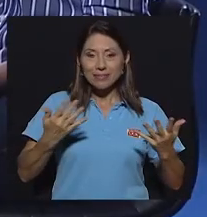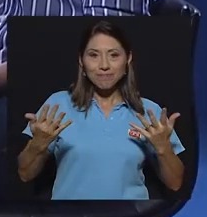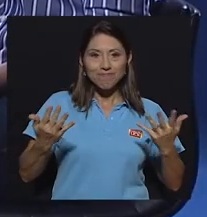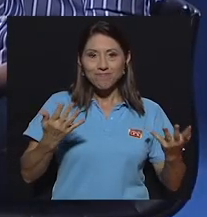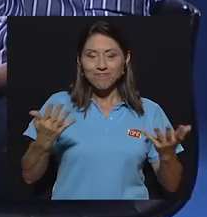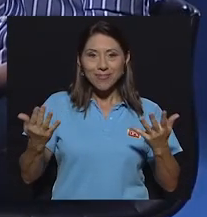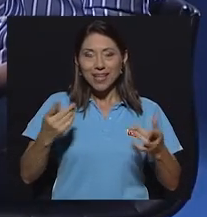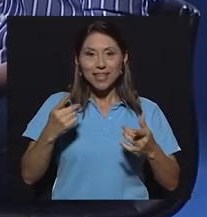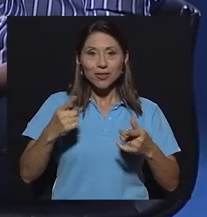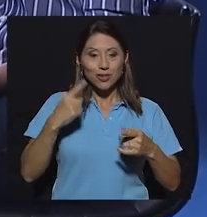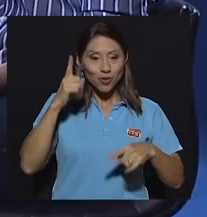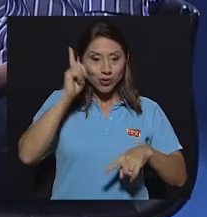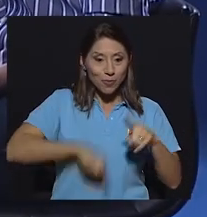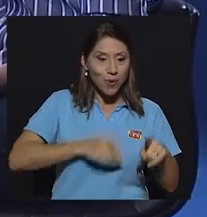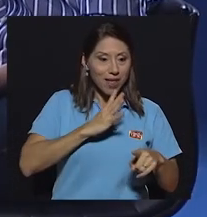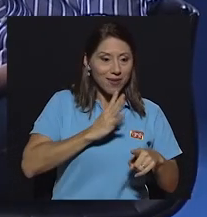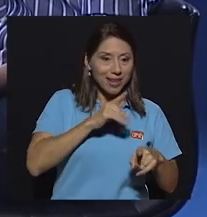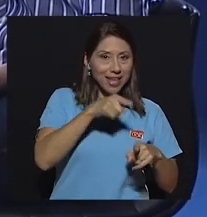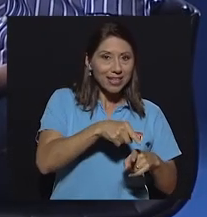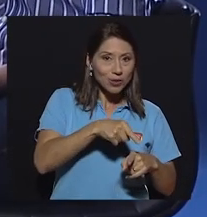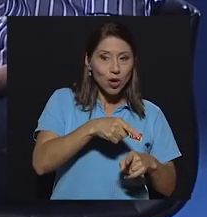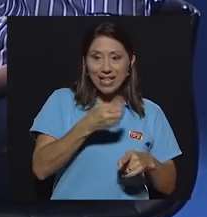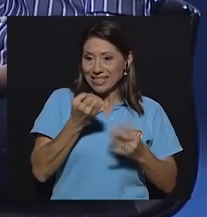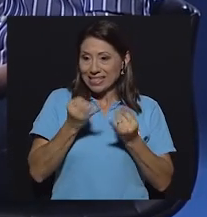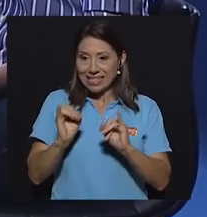se puede hablar de una sin la otra. Entonces,